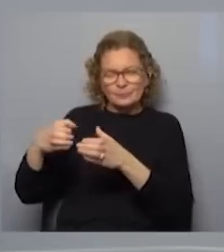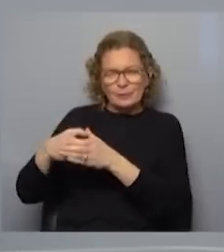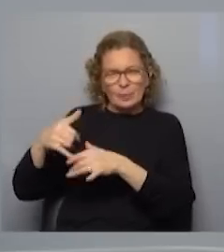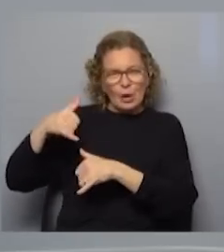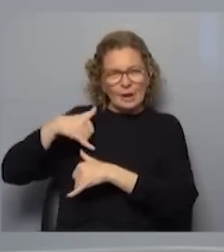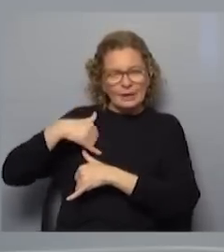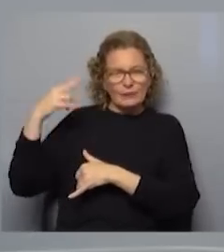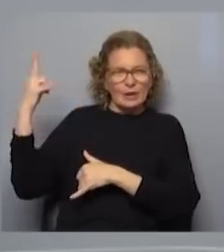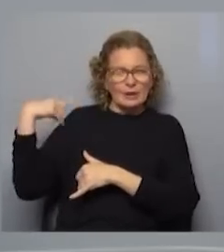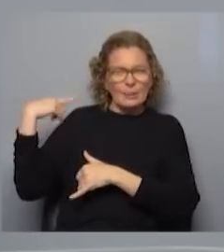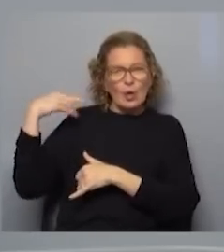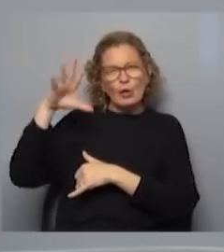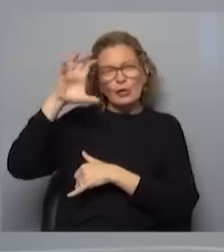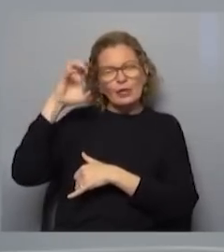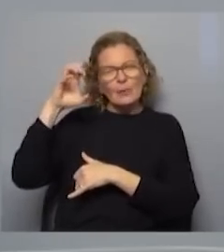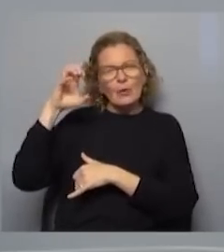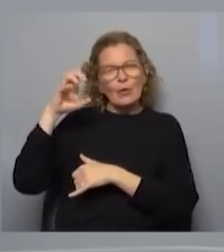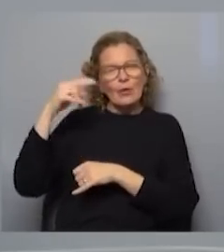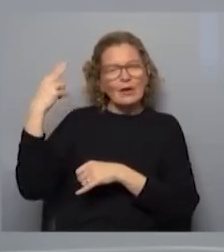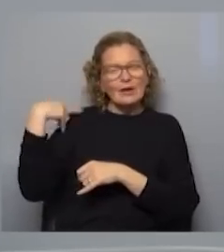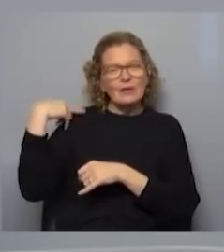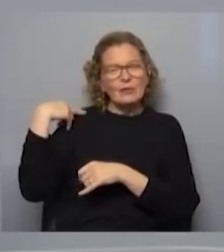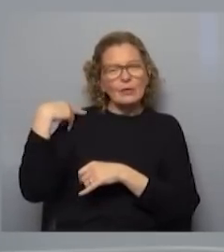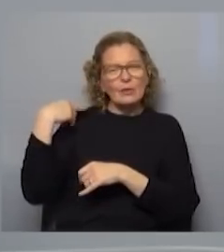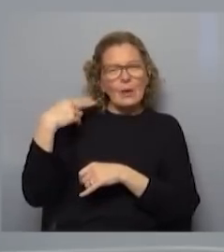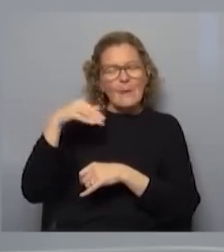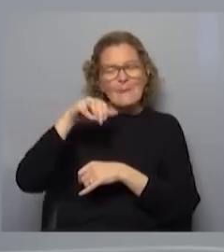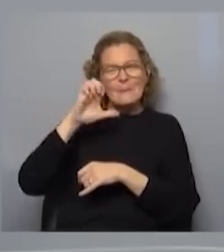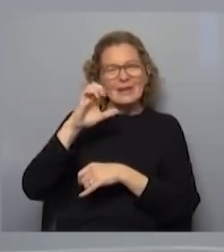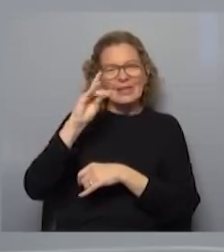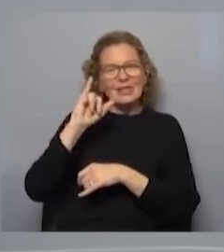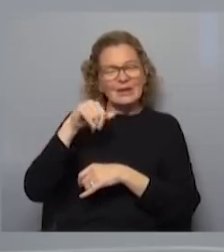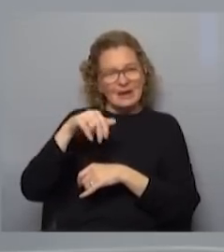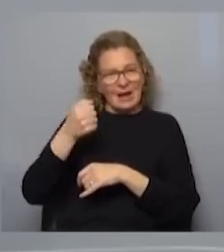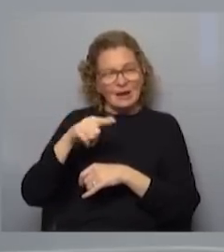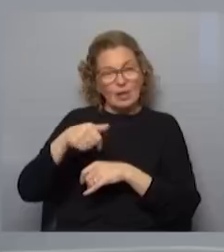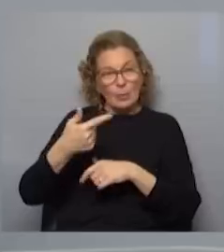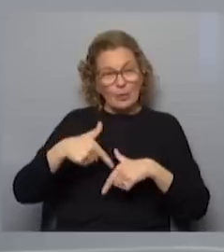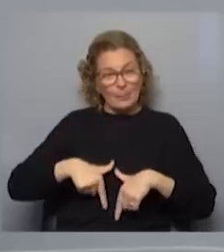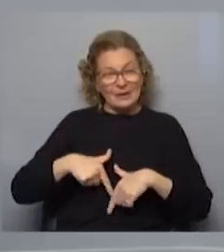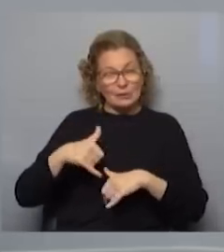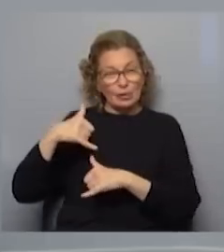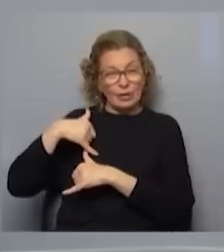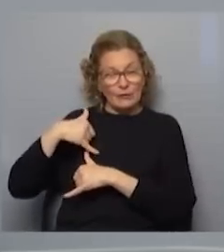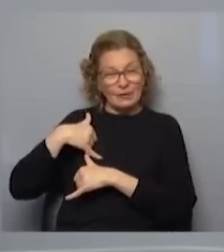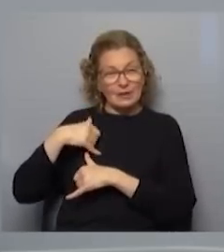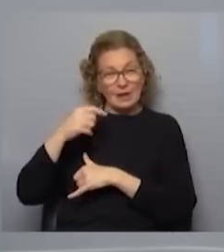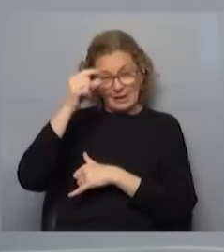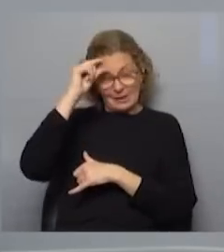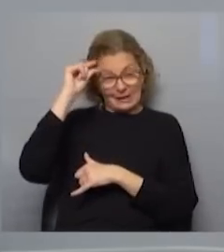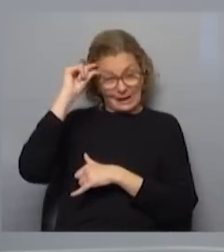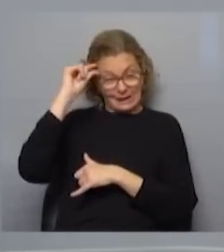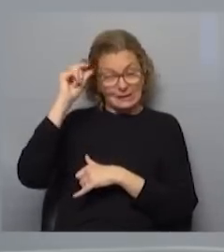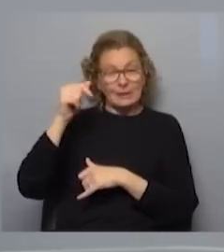jefe del ejército recordemos que el comandante jefe era el general Hugo Medina que después fue ministro de defensa del doctor sanguinetti